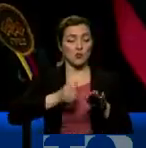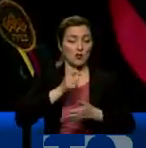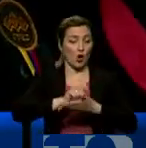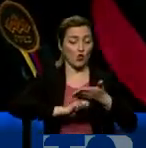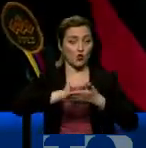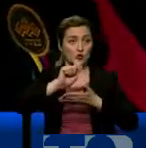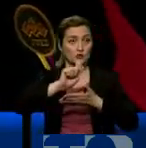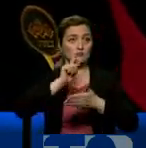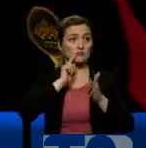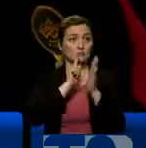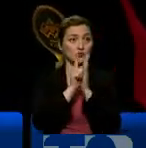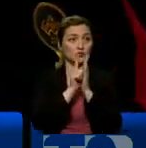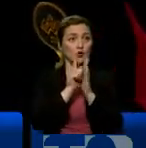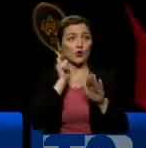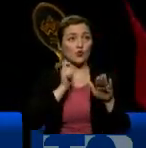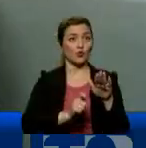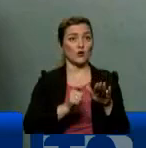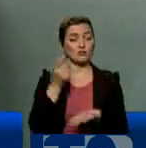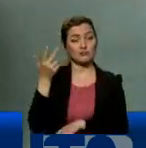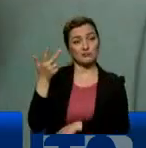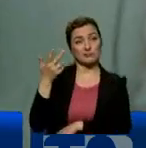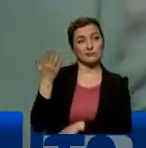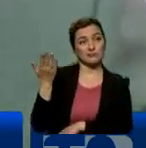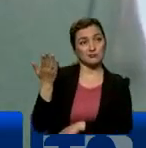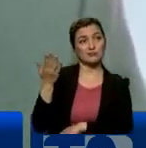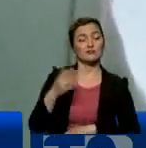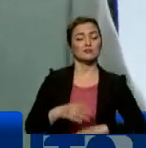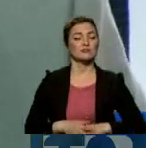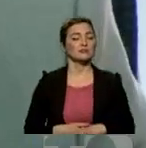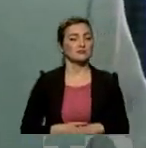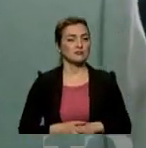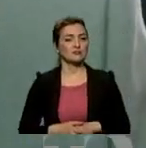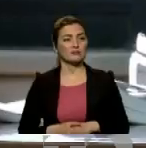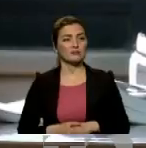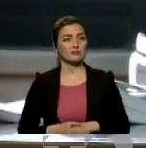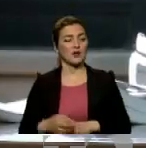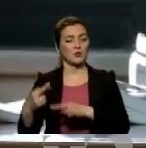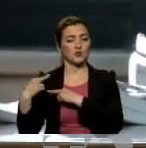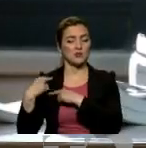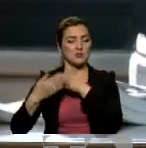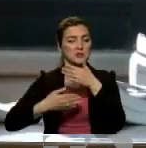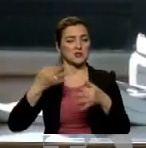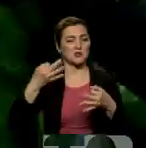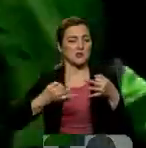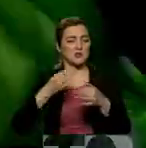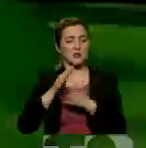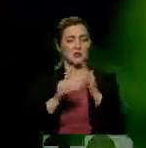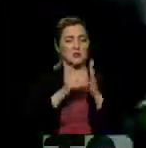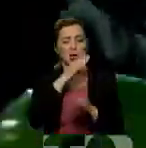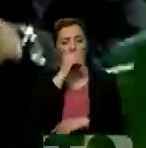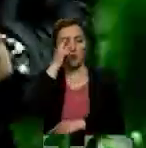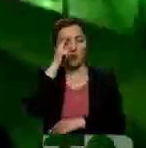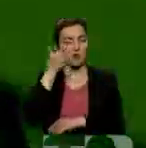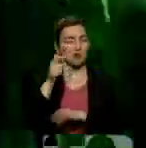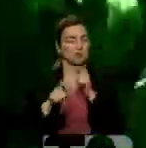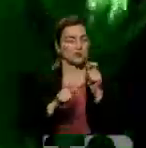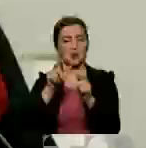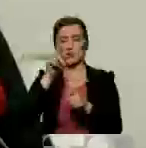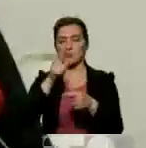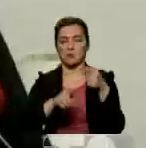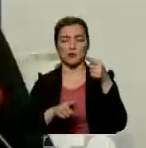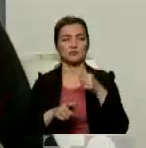demanda, los jueces León, Rodríguez y Saquicela no tendrán competencia para iniciar el juicio contra Correa y los otros